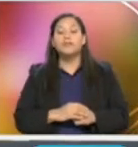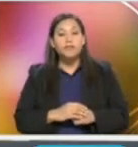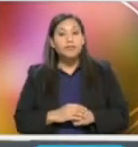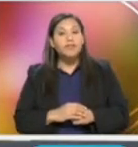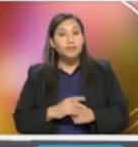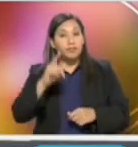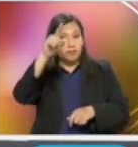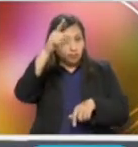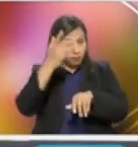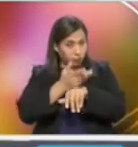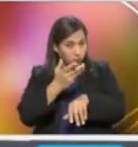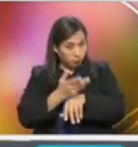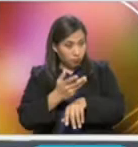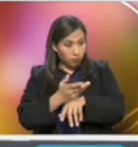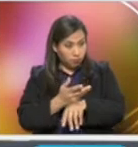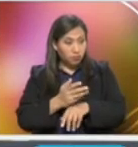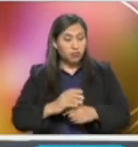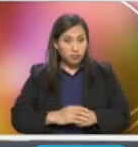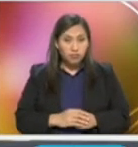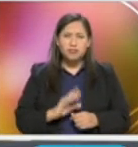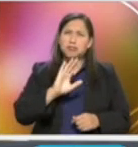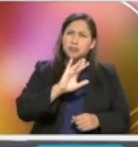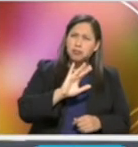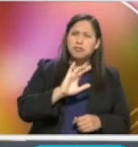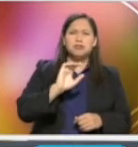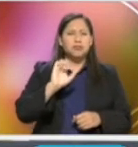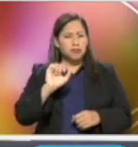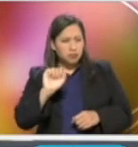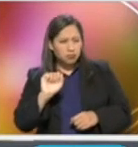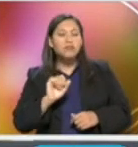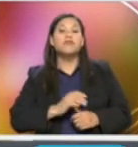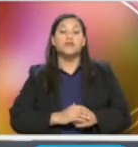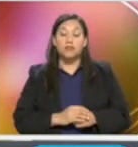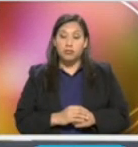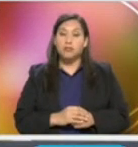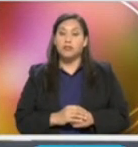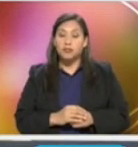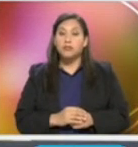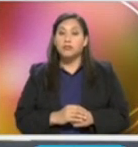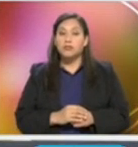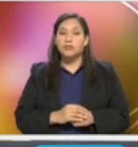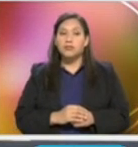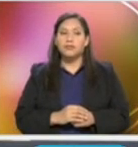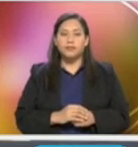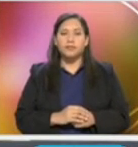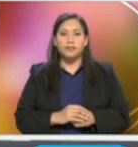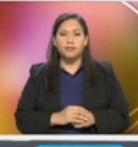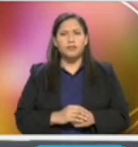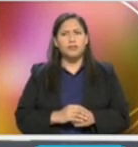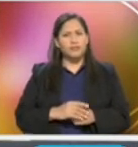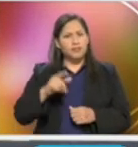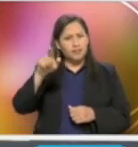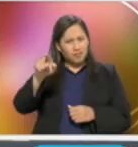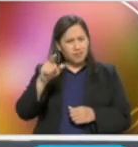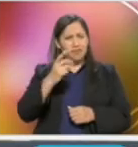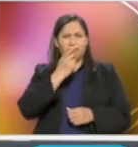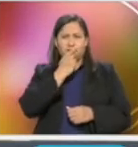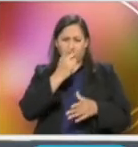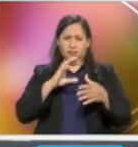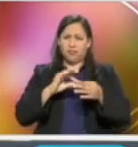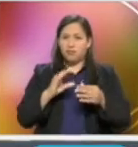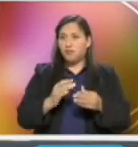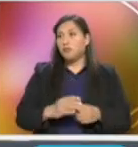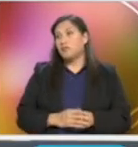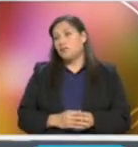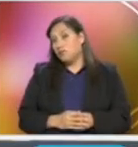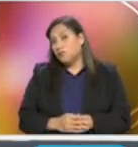ese Estados Unidos de los 50, 60, donde pues él decía, no, oigan, pues es que pues